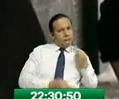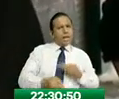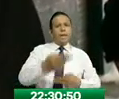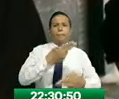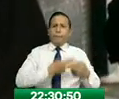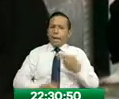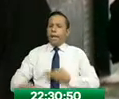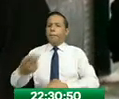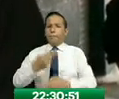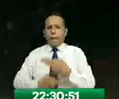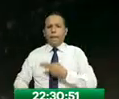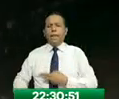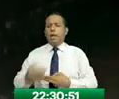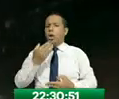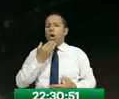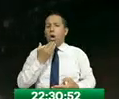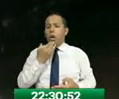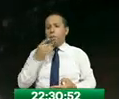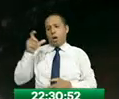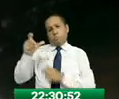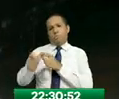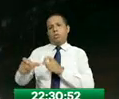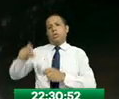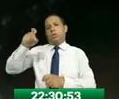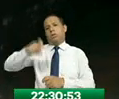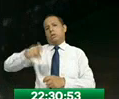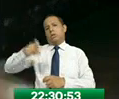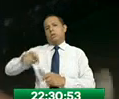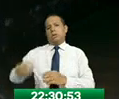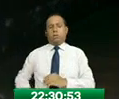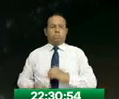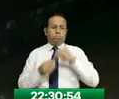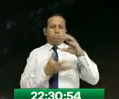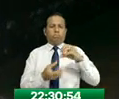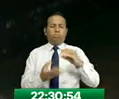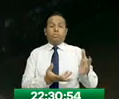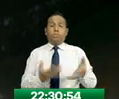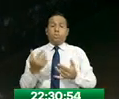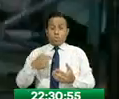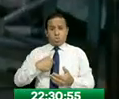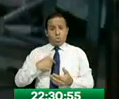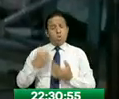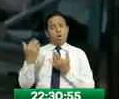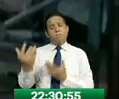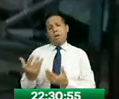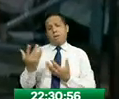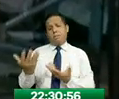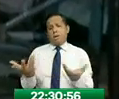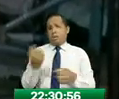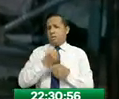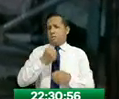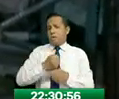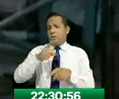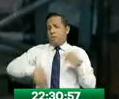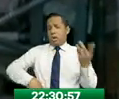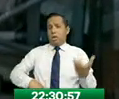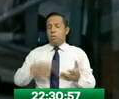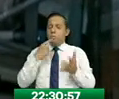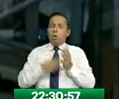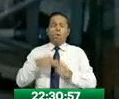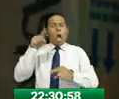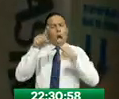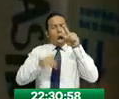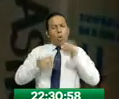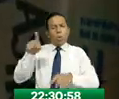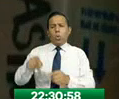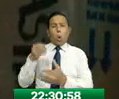clientes que tenemos acá en Quito. Ha tocado esperar como para empezar nuevamente a retomar el trabajo. Otros usuarios enviaron repuestos para